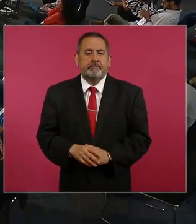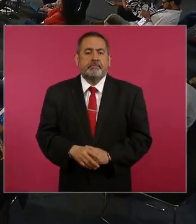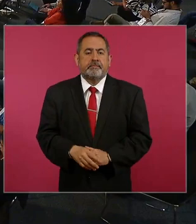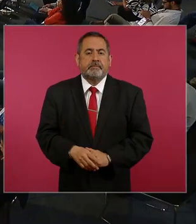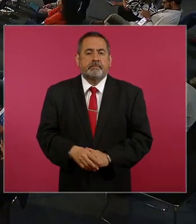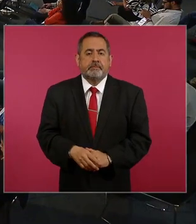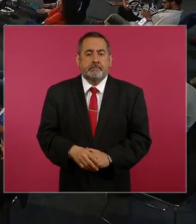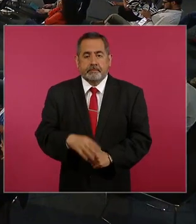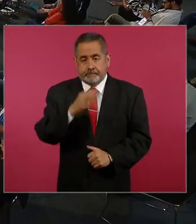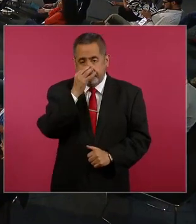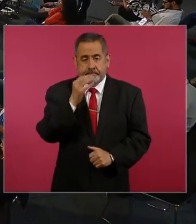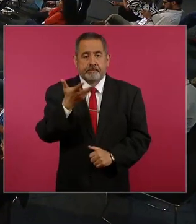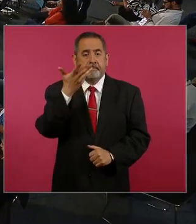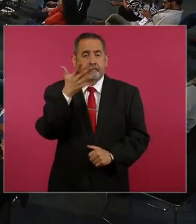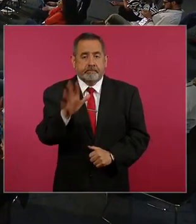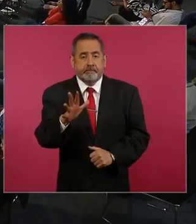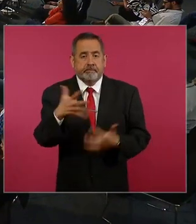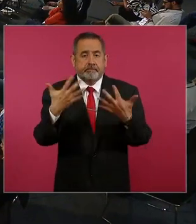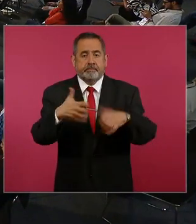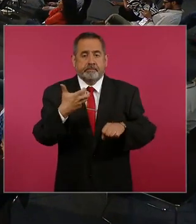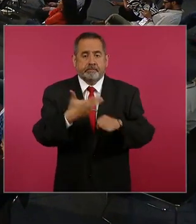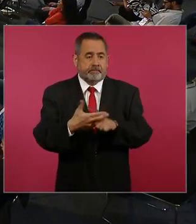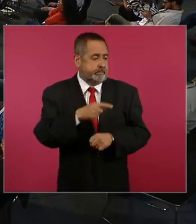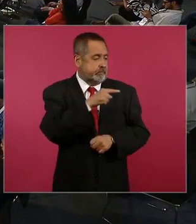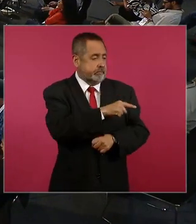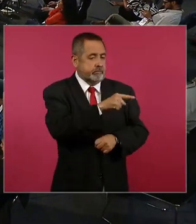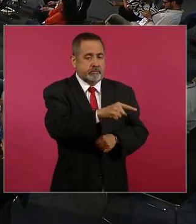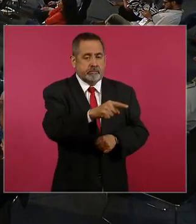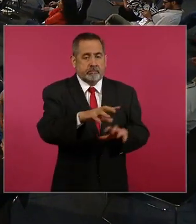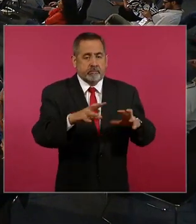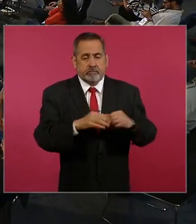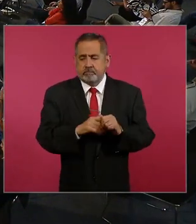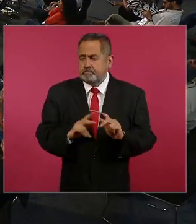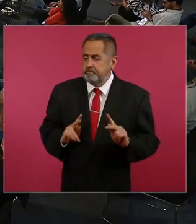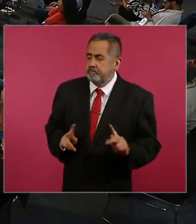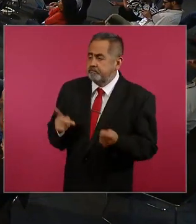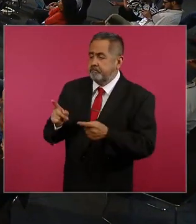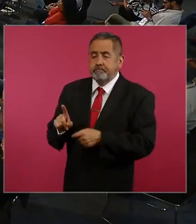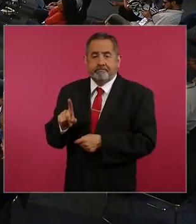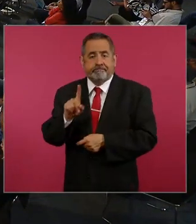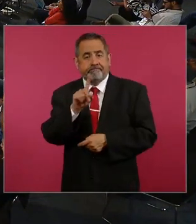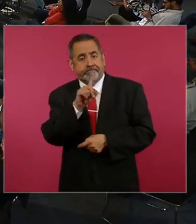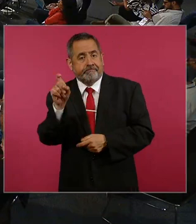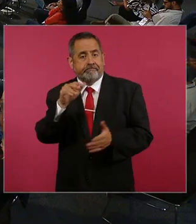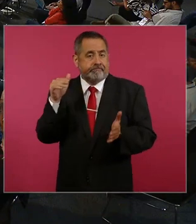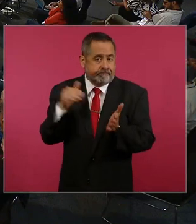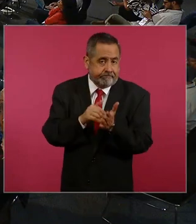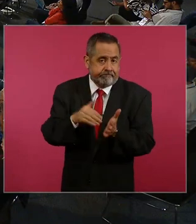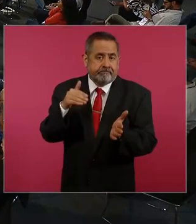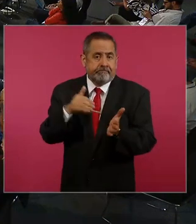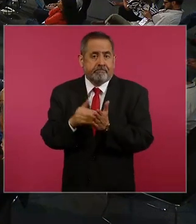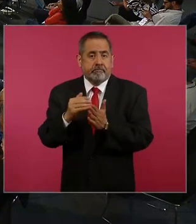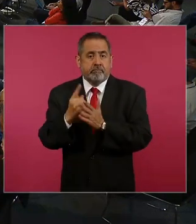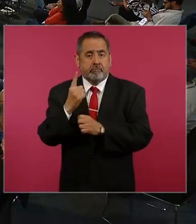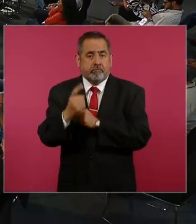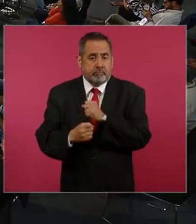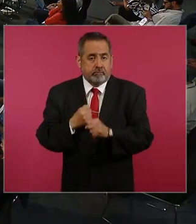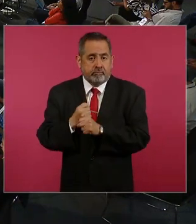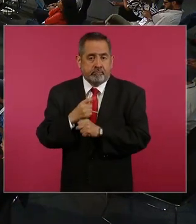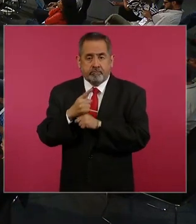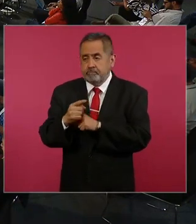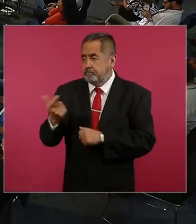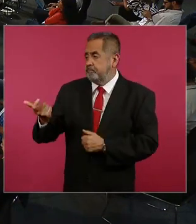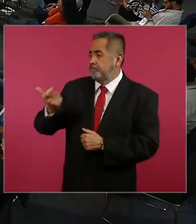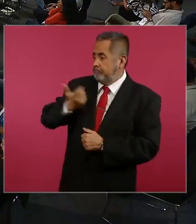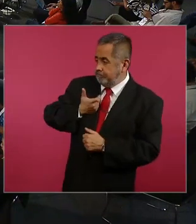distribuidores vendían 100 mil millones al año al gobierno